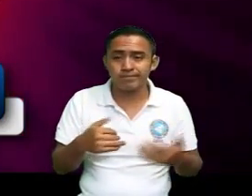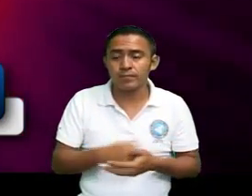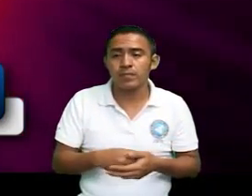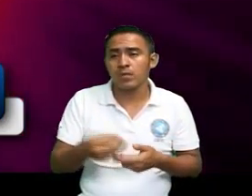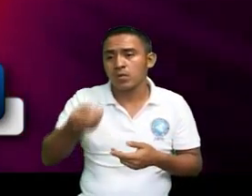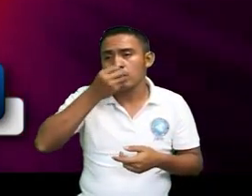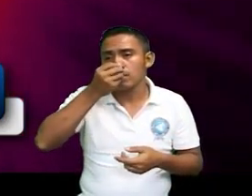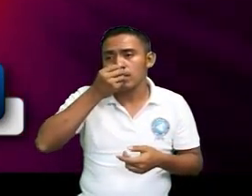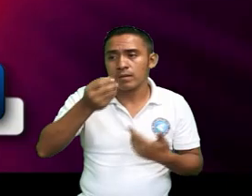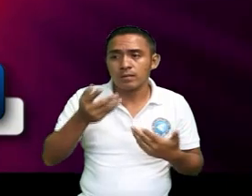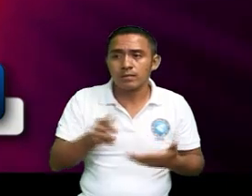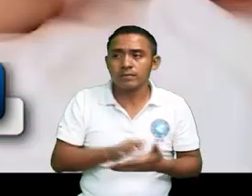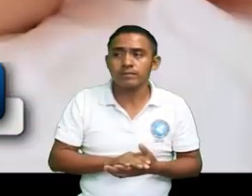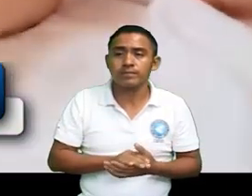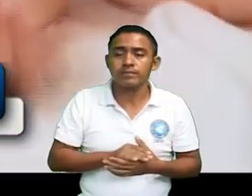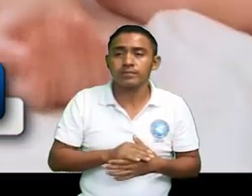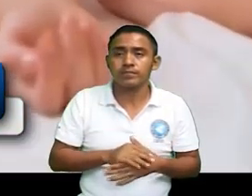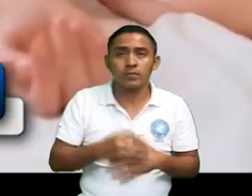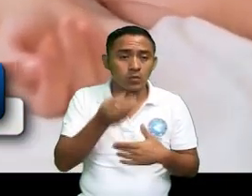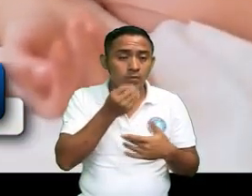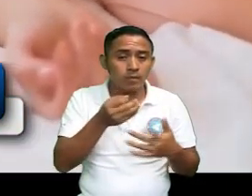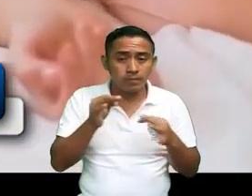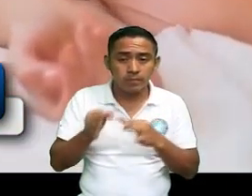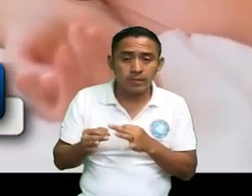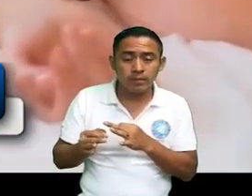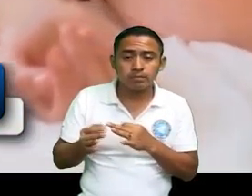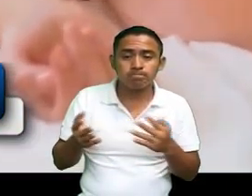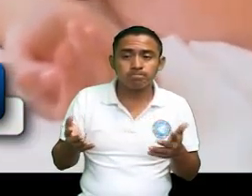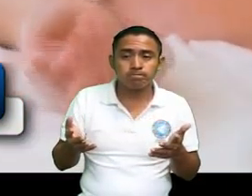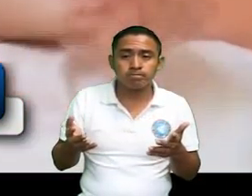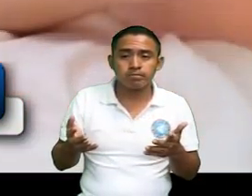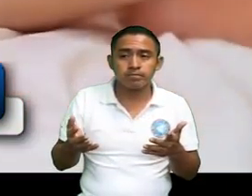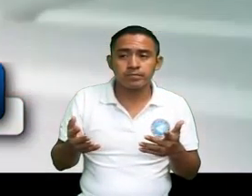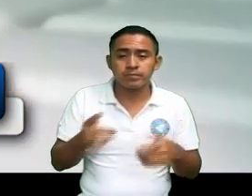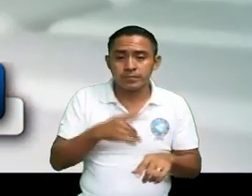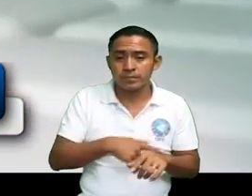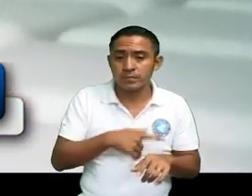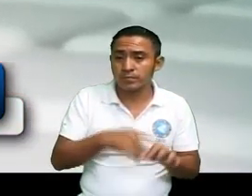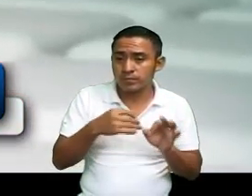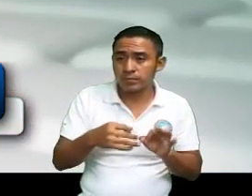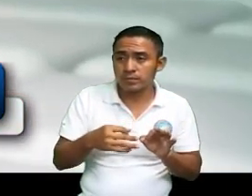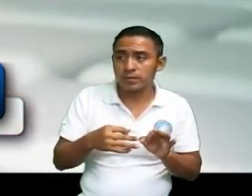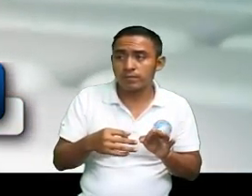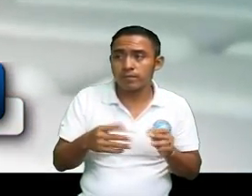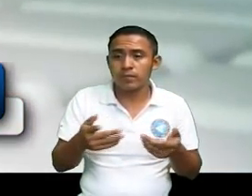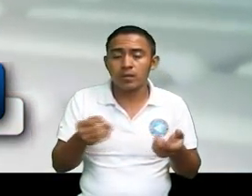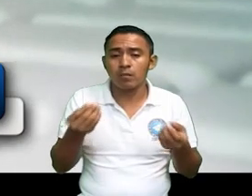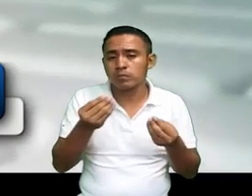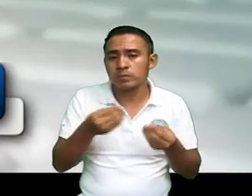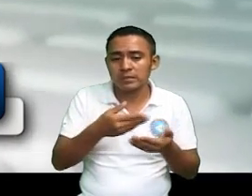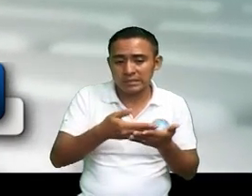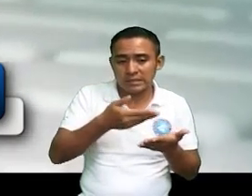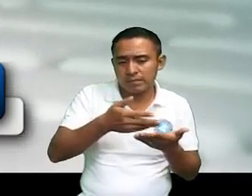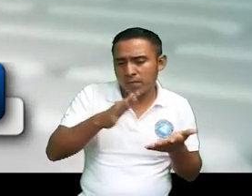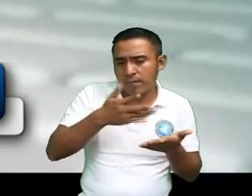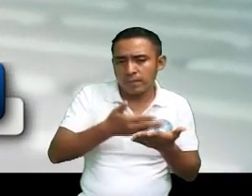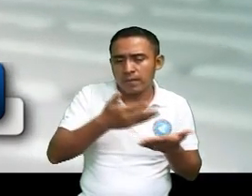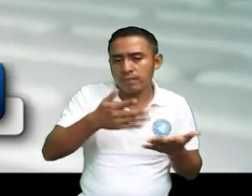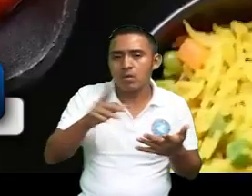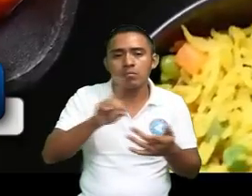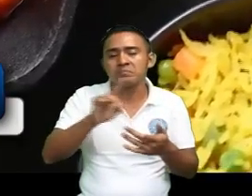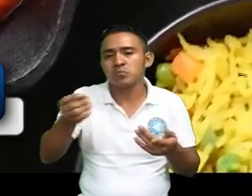alimentos que son o que convienen comerlos al tiempo o tibios, los comen fríos. Entonces, este tipo